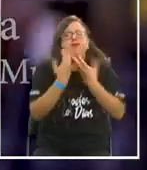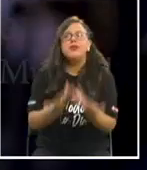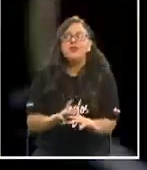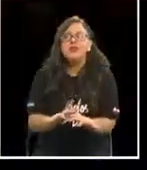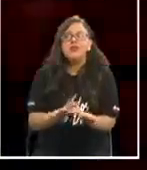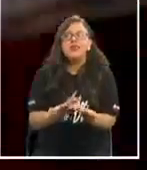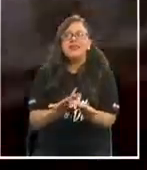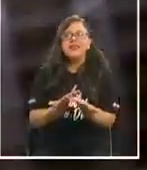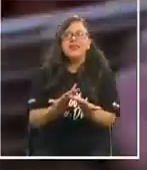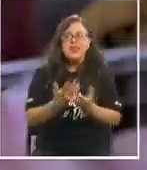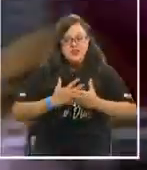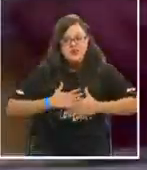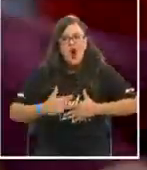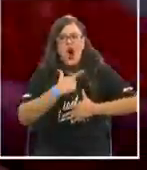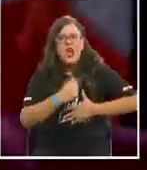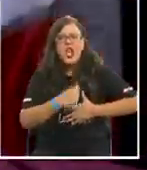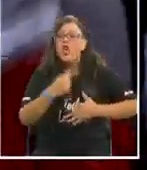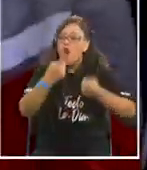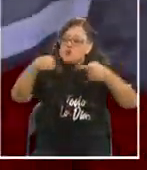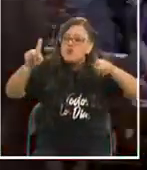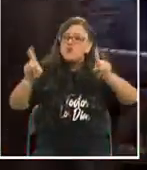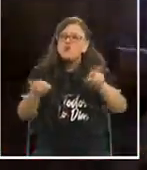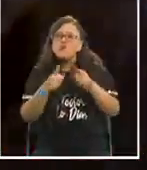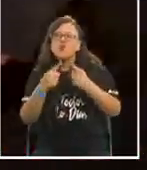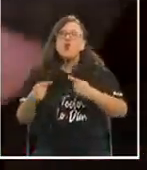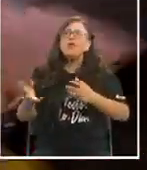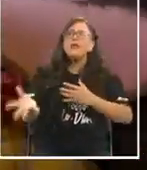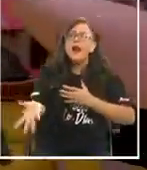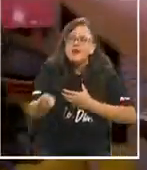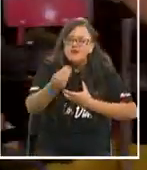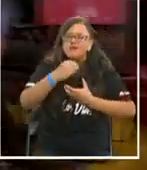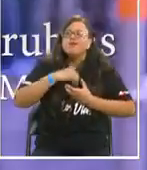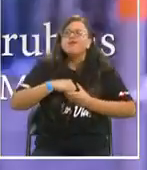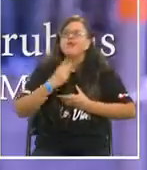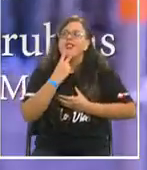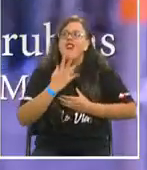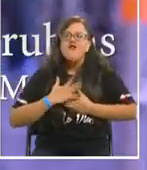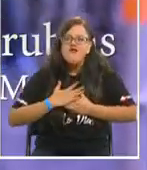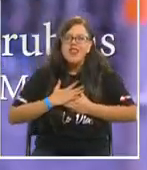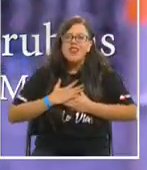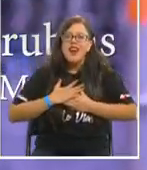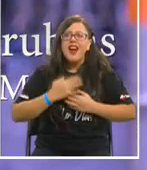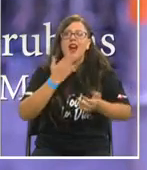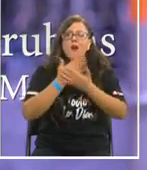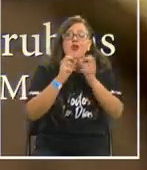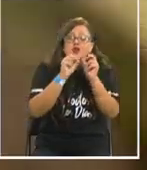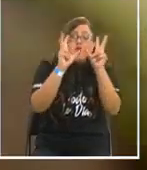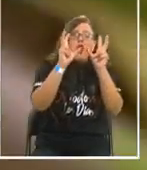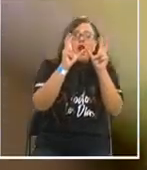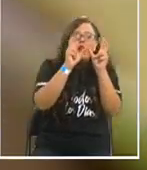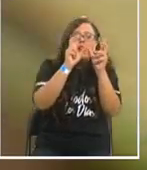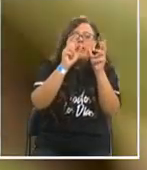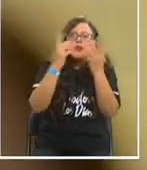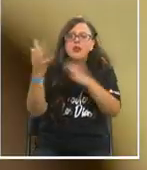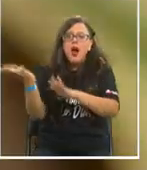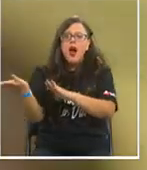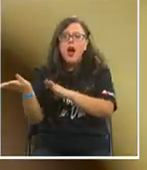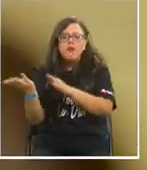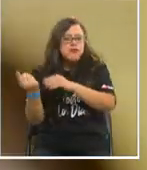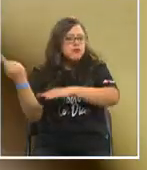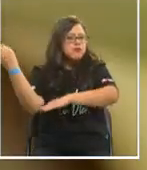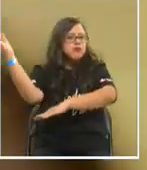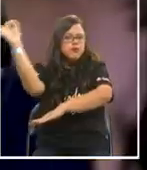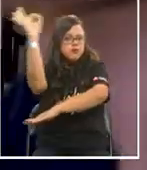como yo quisiera. La música es mi compañera de vida, me acompaña gran parte de mi vida, desde que me levanto hasta que me acuesto.